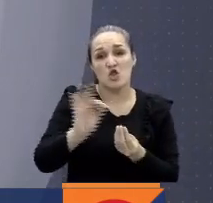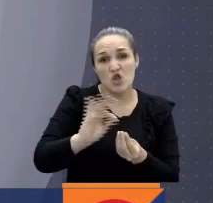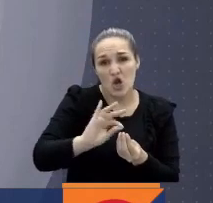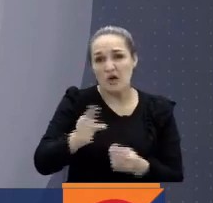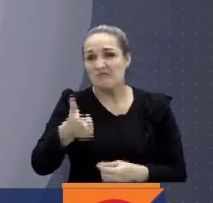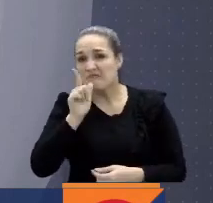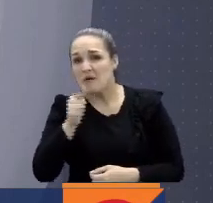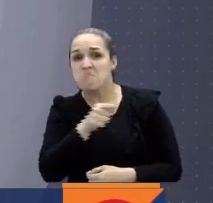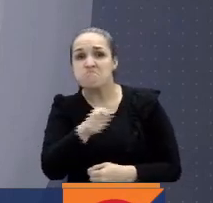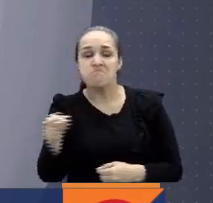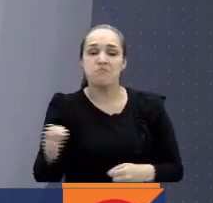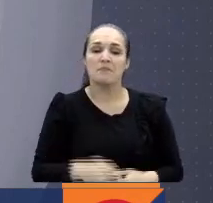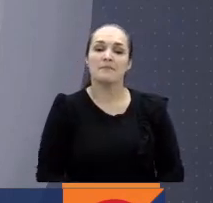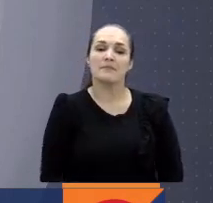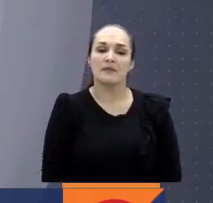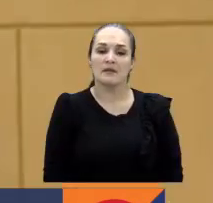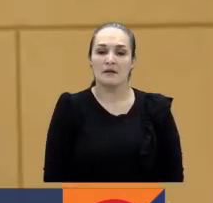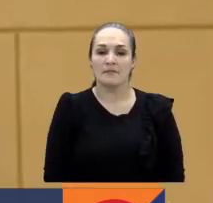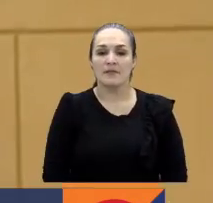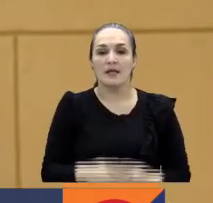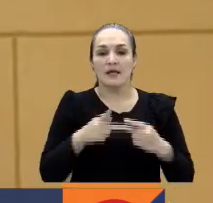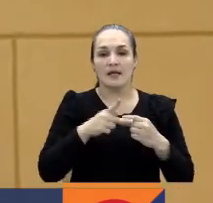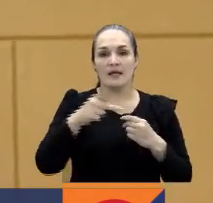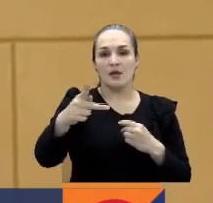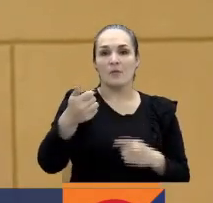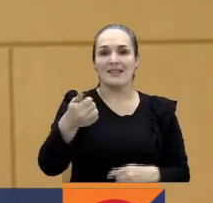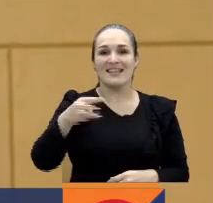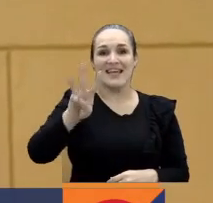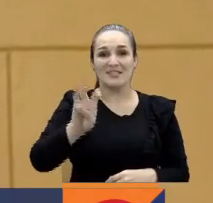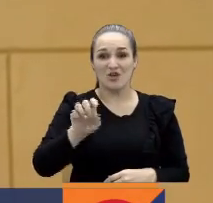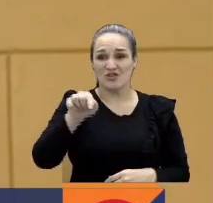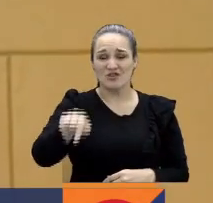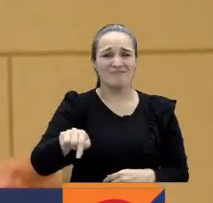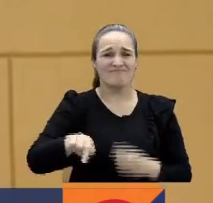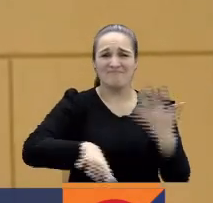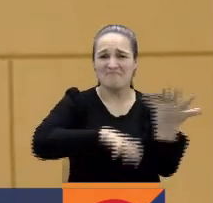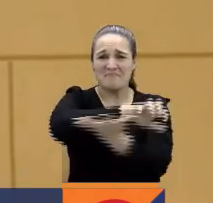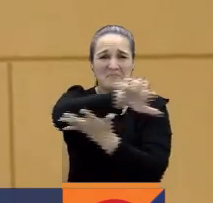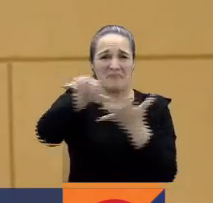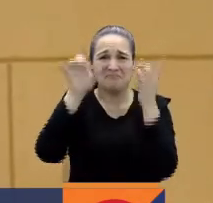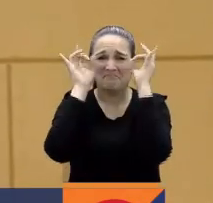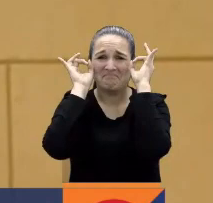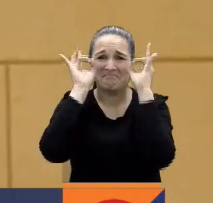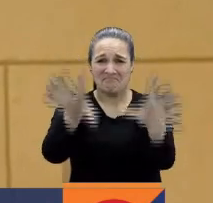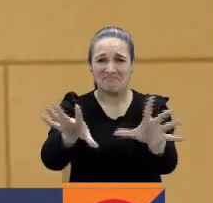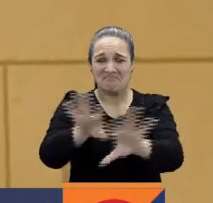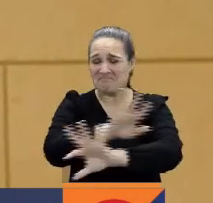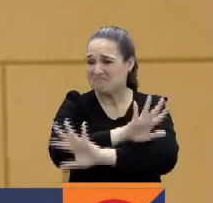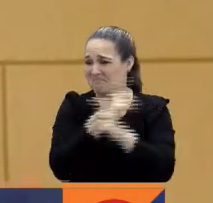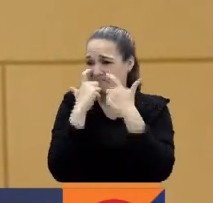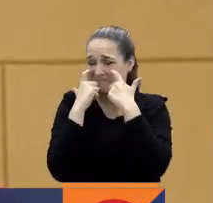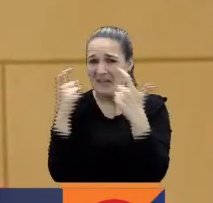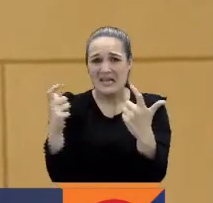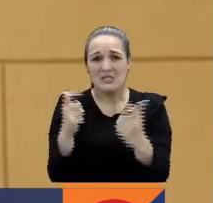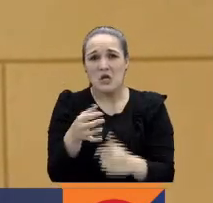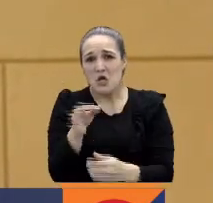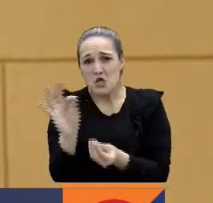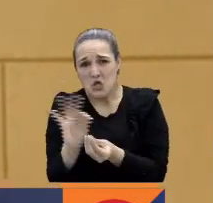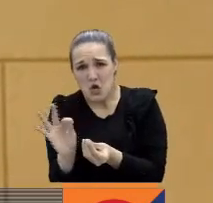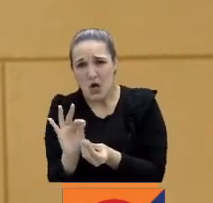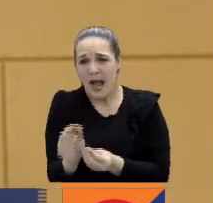alcohol. Kilómetro 18, anarquía, despelote, drogas, armas y para